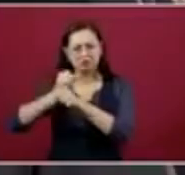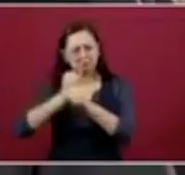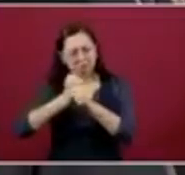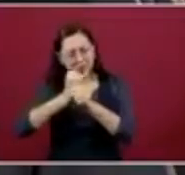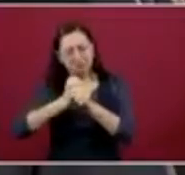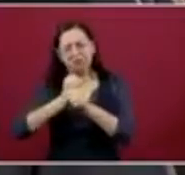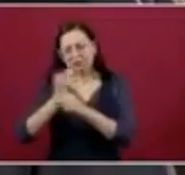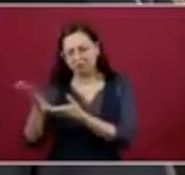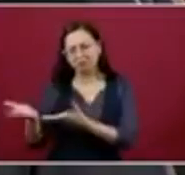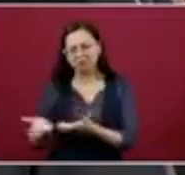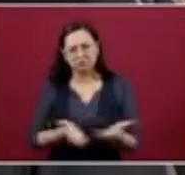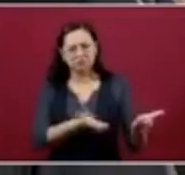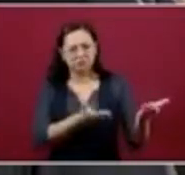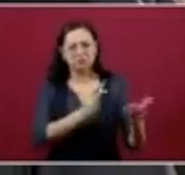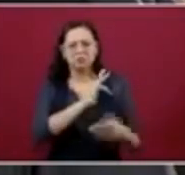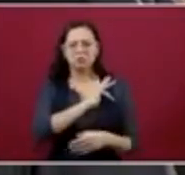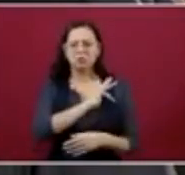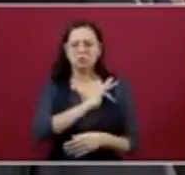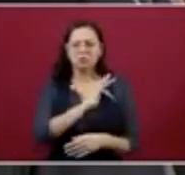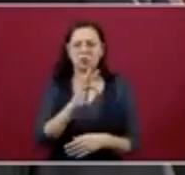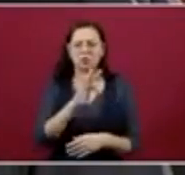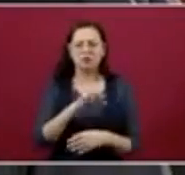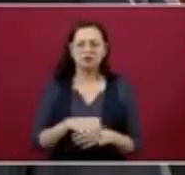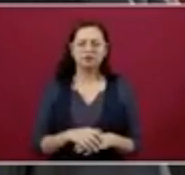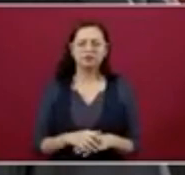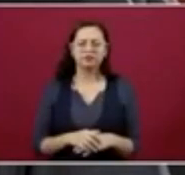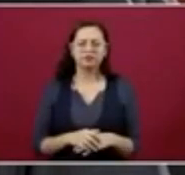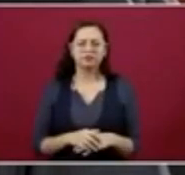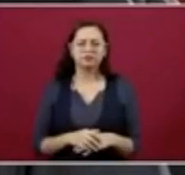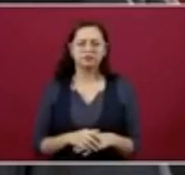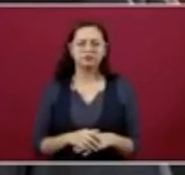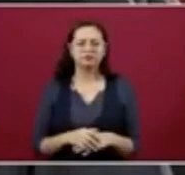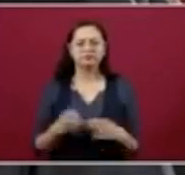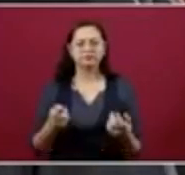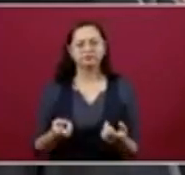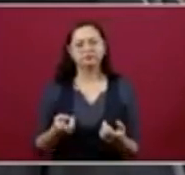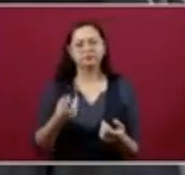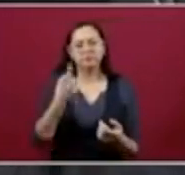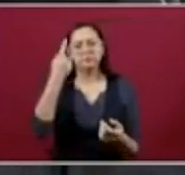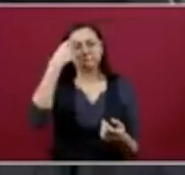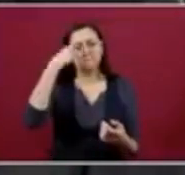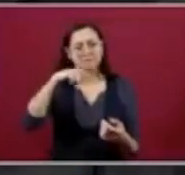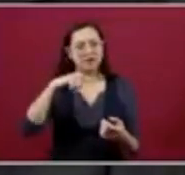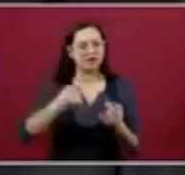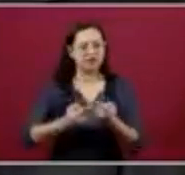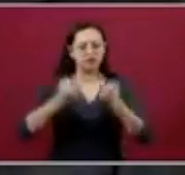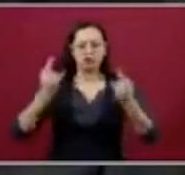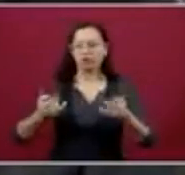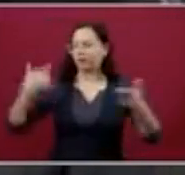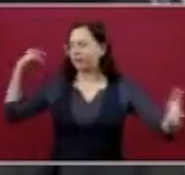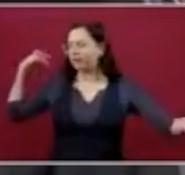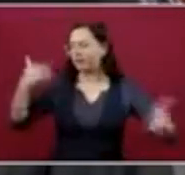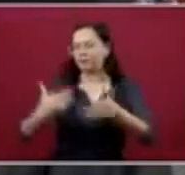programa de fortalecimiento de nuestra memoria histórica.